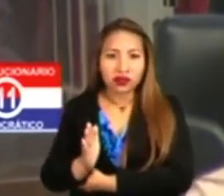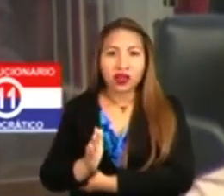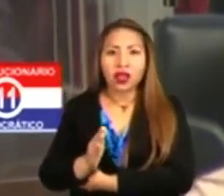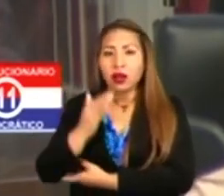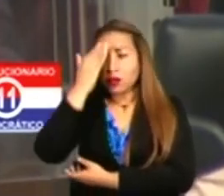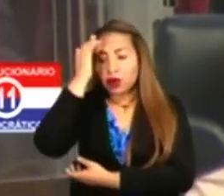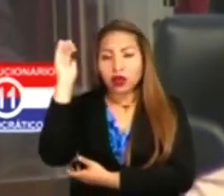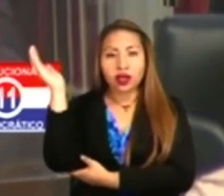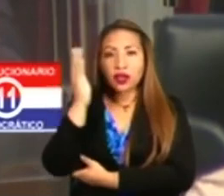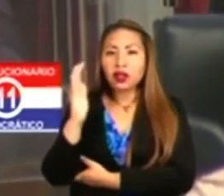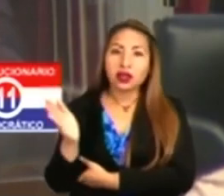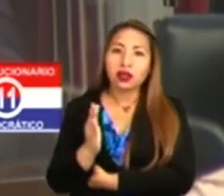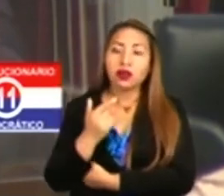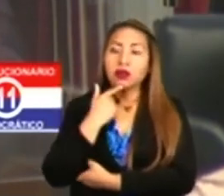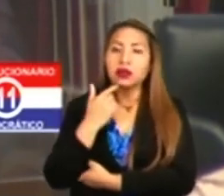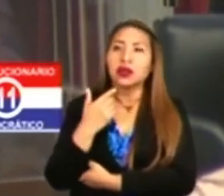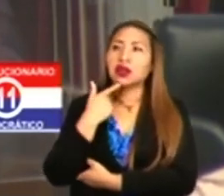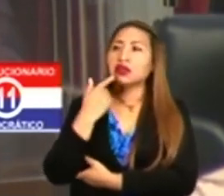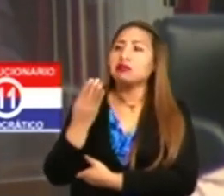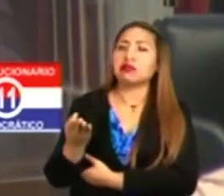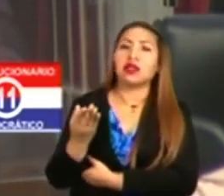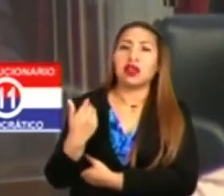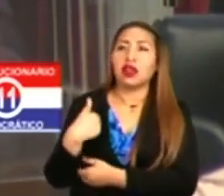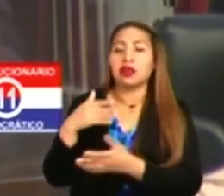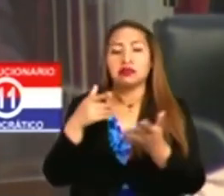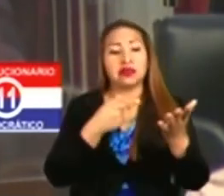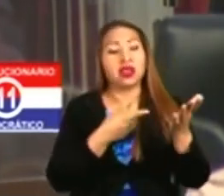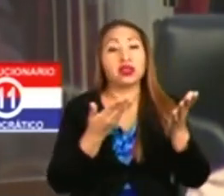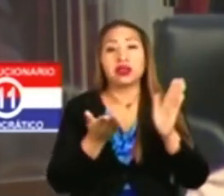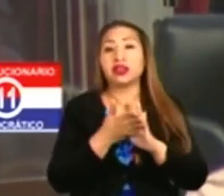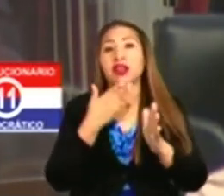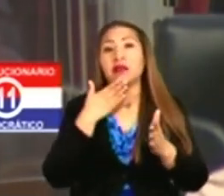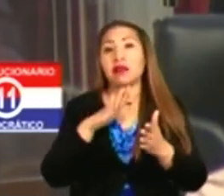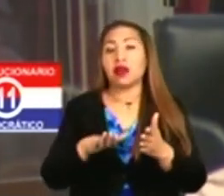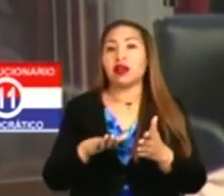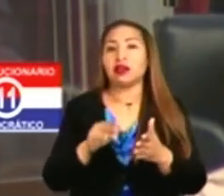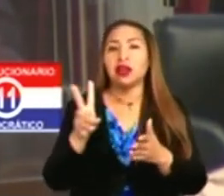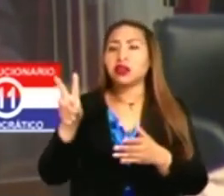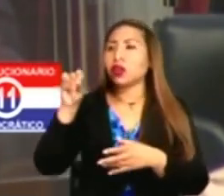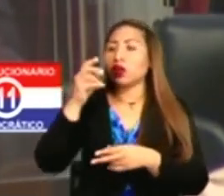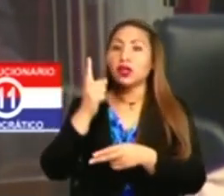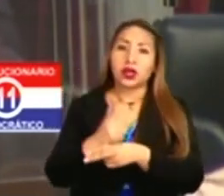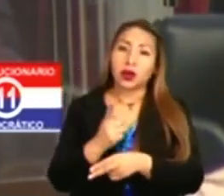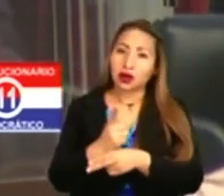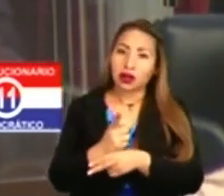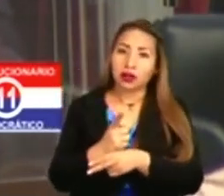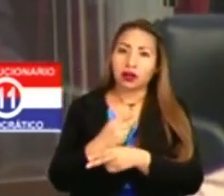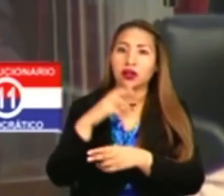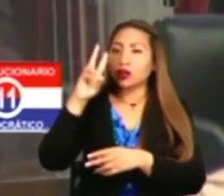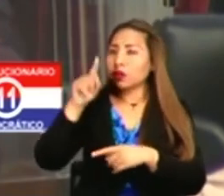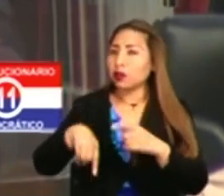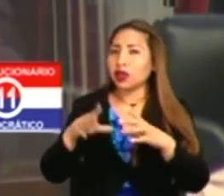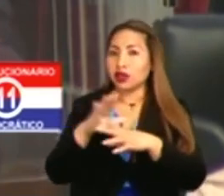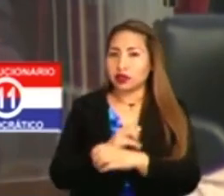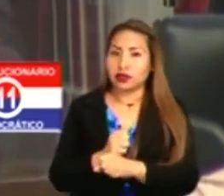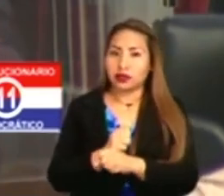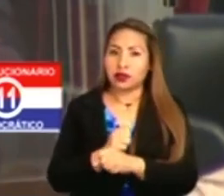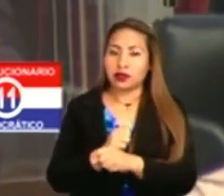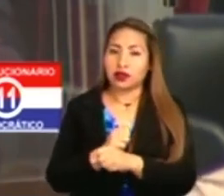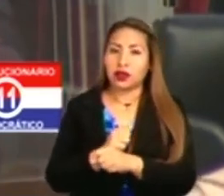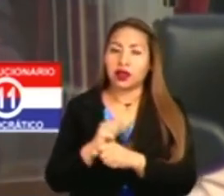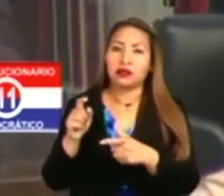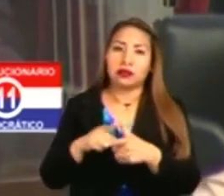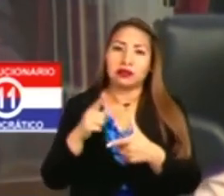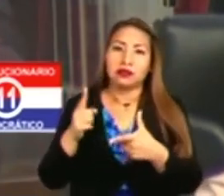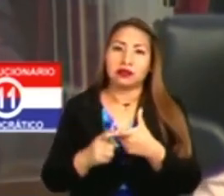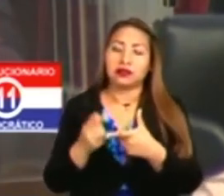mal, eso no es correcto, eso no se puede hacer. Entonces hay que tener criterio.